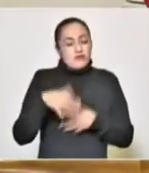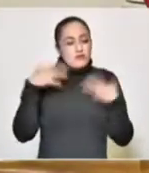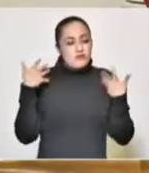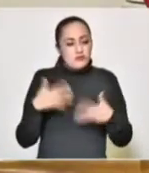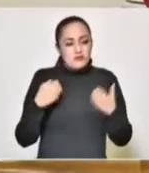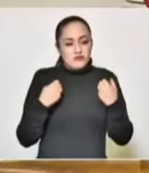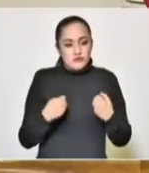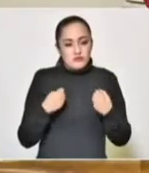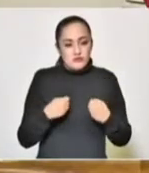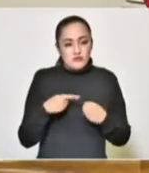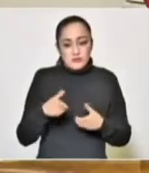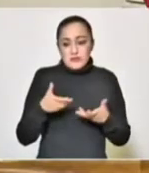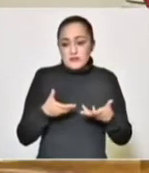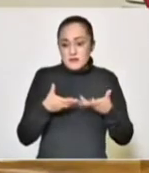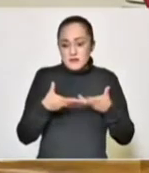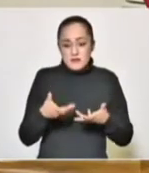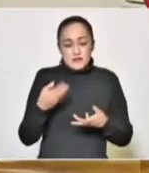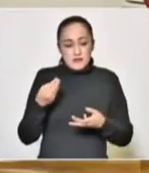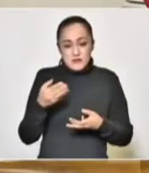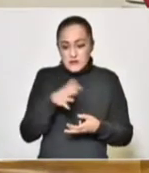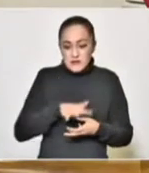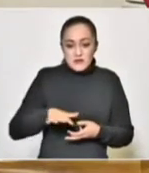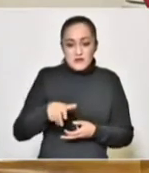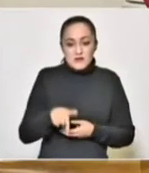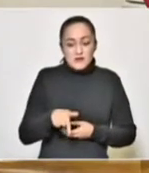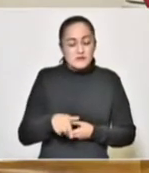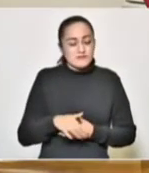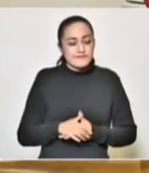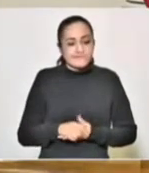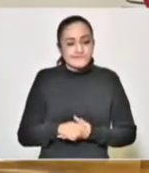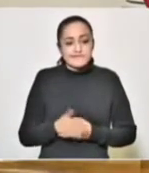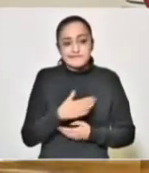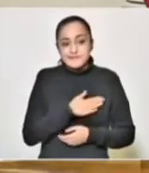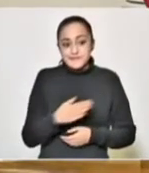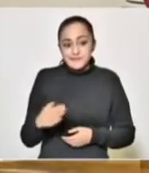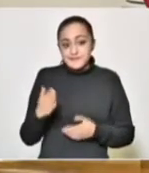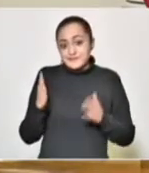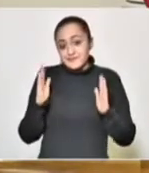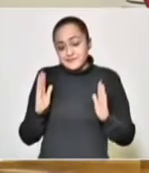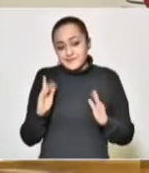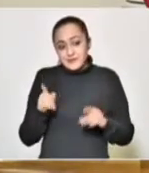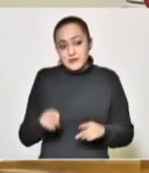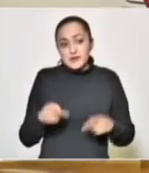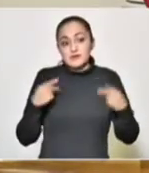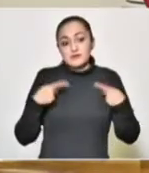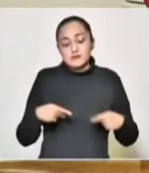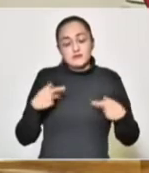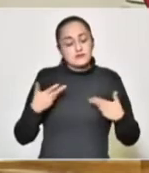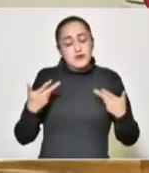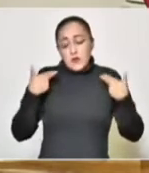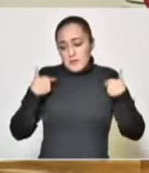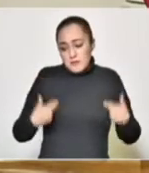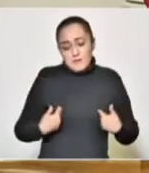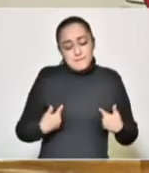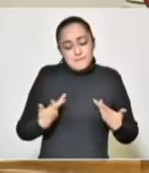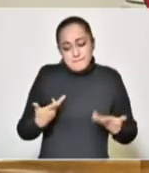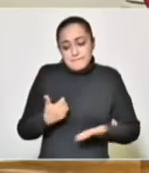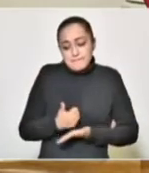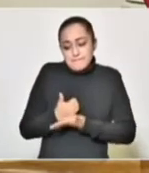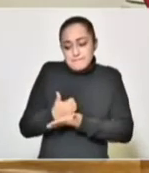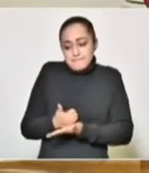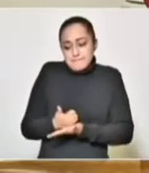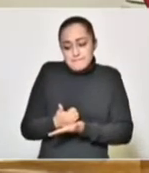en las calles y bueno son un género humano son personas